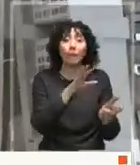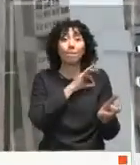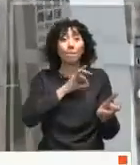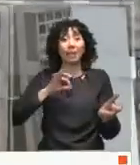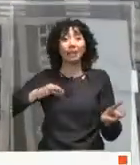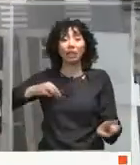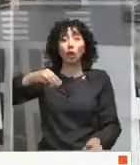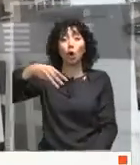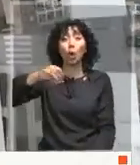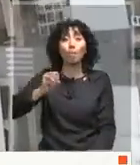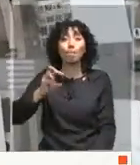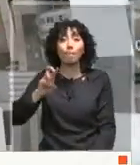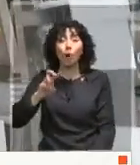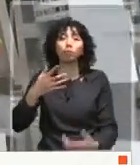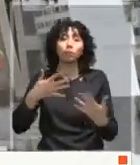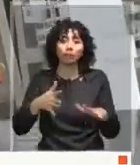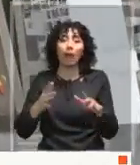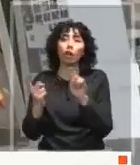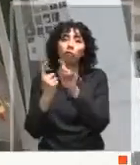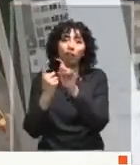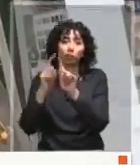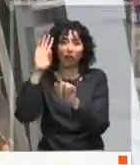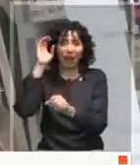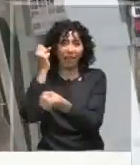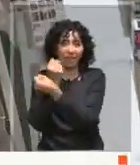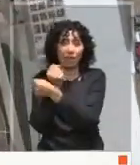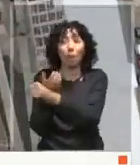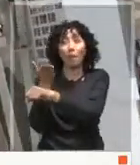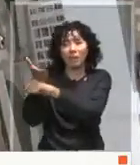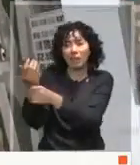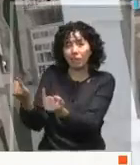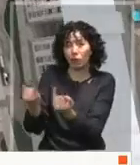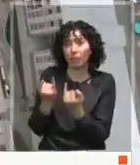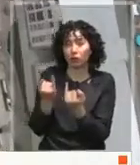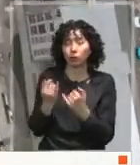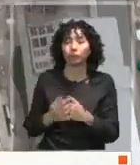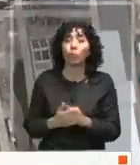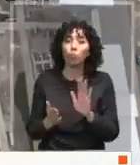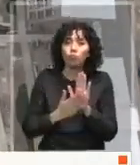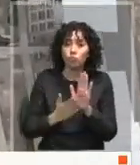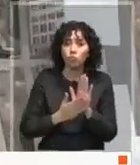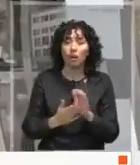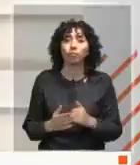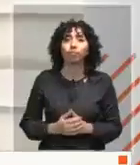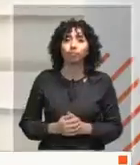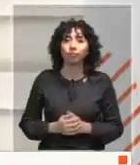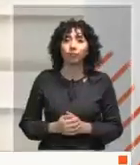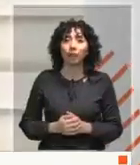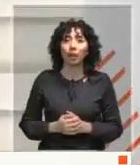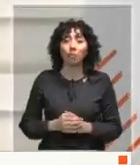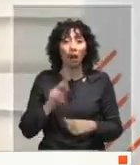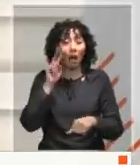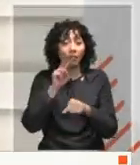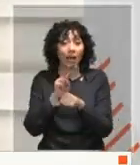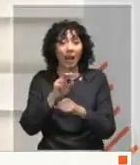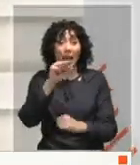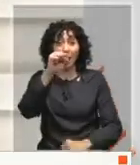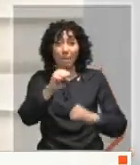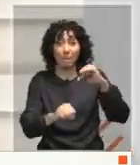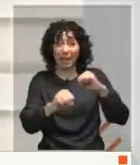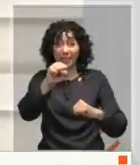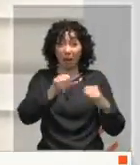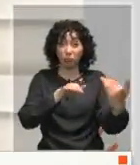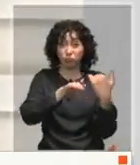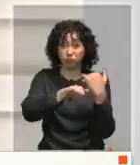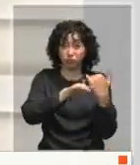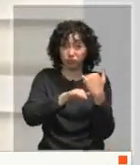con la empresa y Carabineros para solicitar antecedentes. De manera de verificar si el concesionario, primero, aplicó todas las medidas